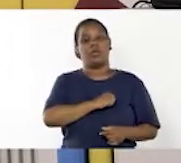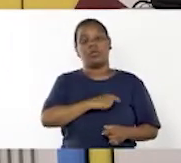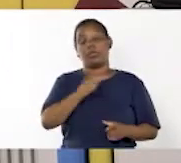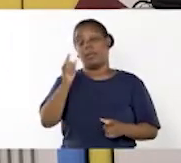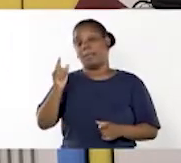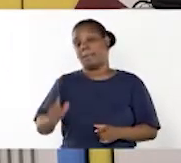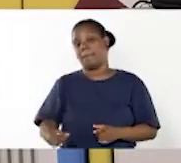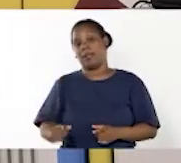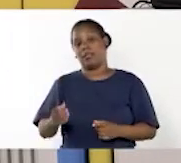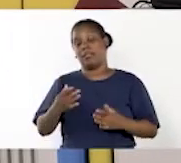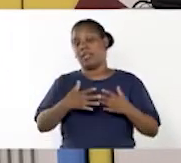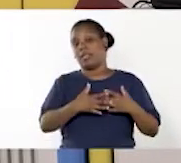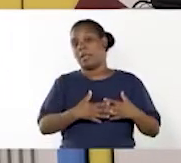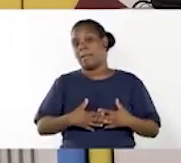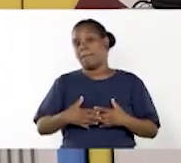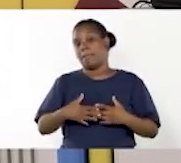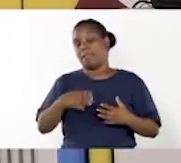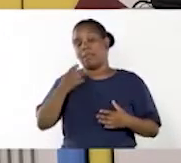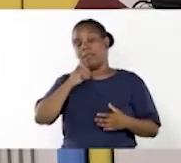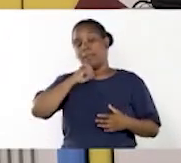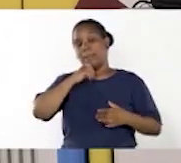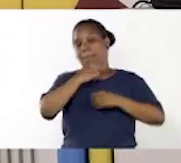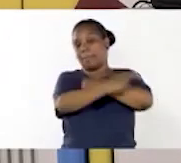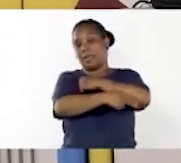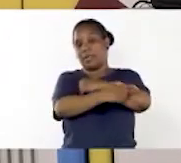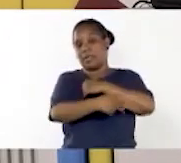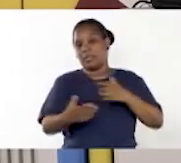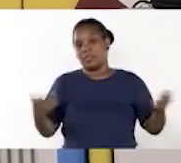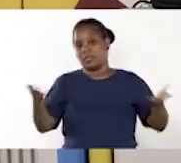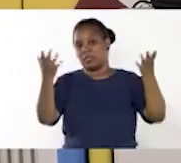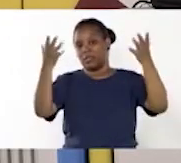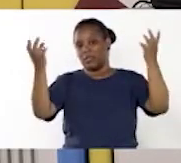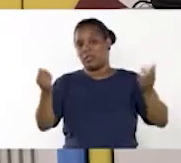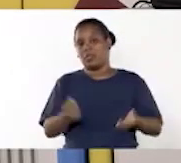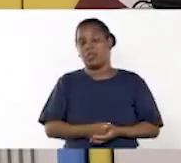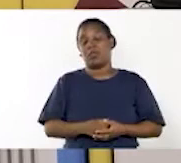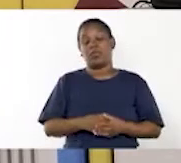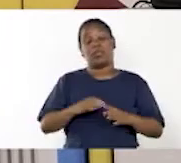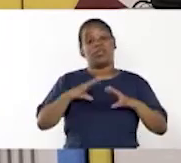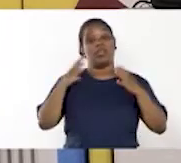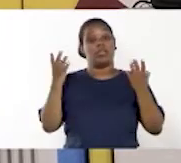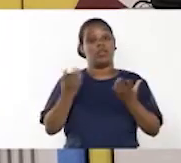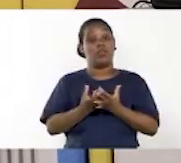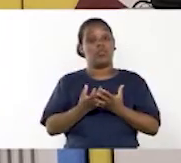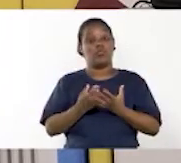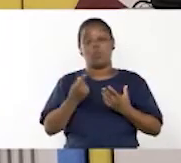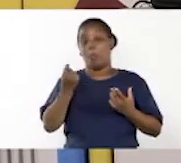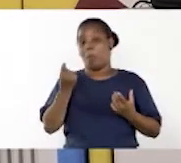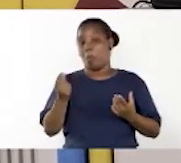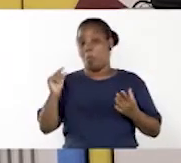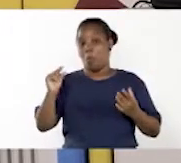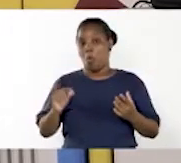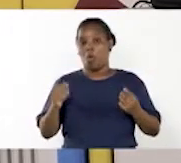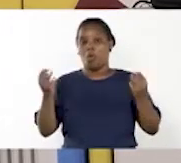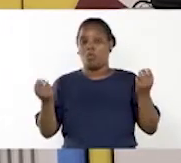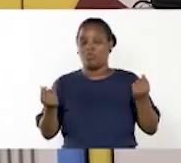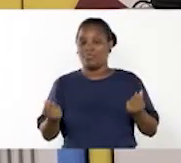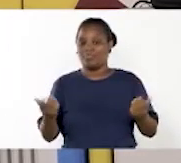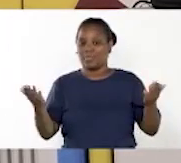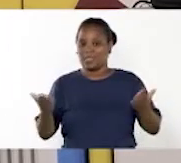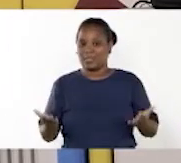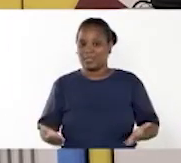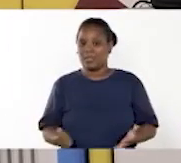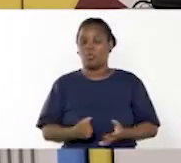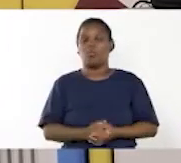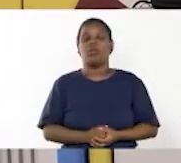subdesarrollados, de forma desordenada. Las técnicas en la agricultura en el mundo subdesarrollado, muy desfavorable para los suelos.